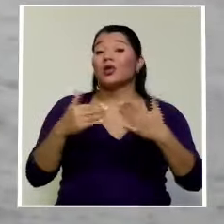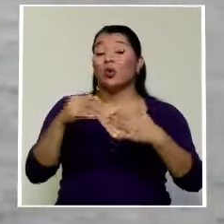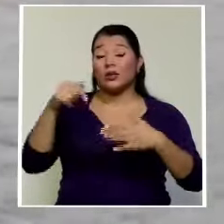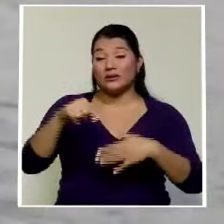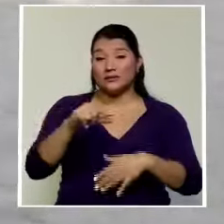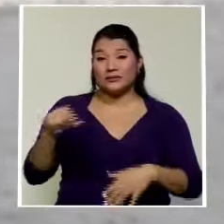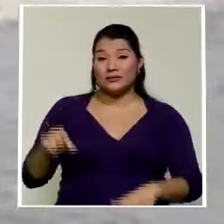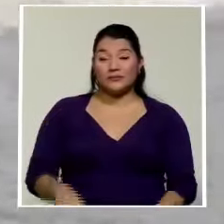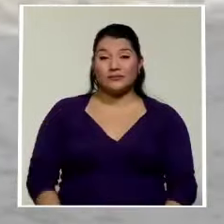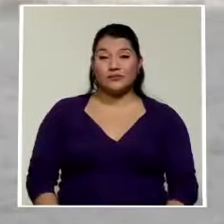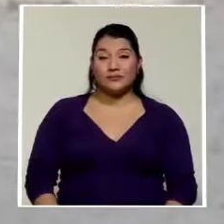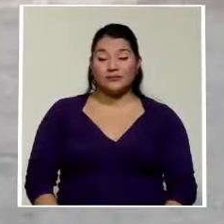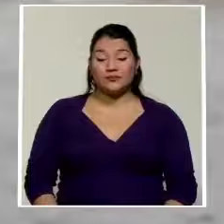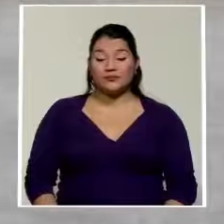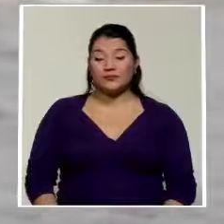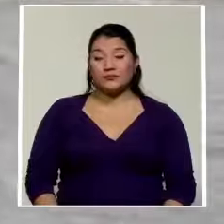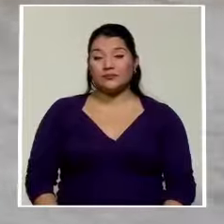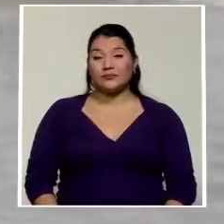semana.